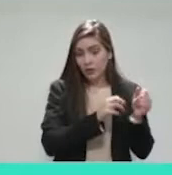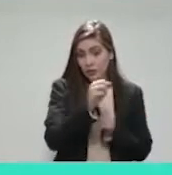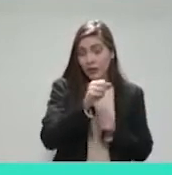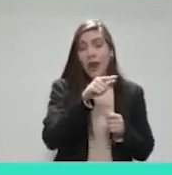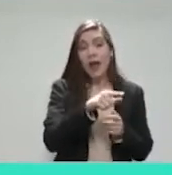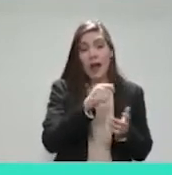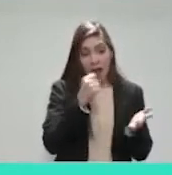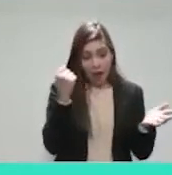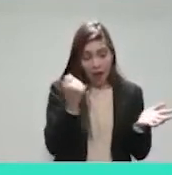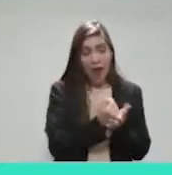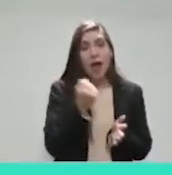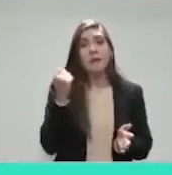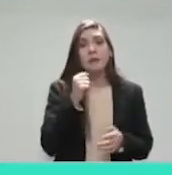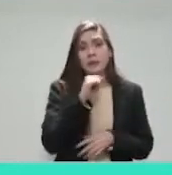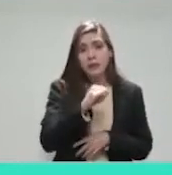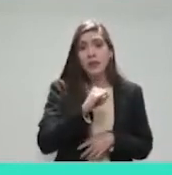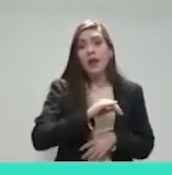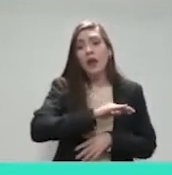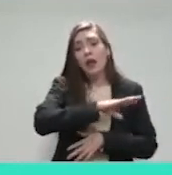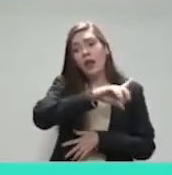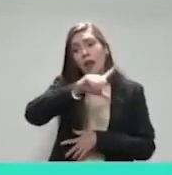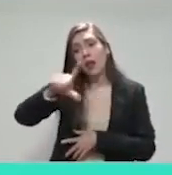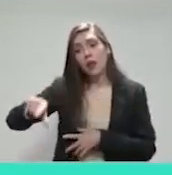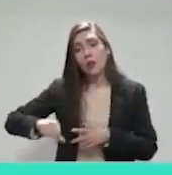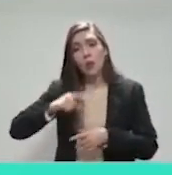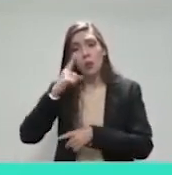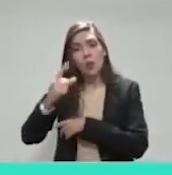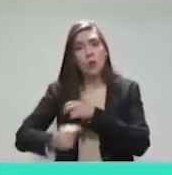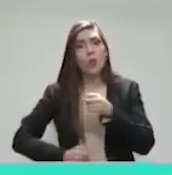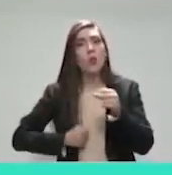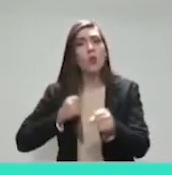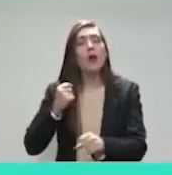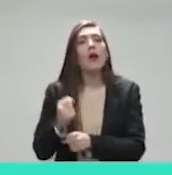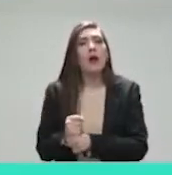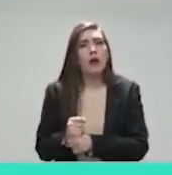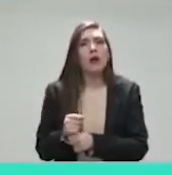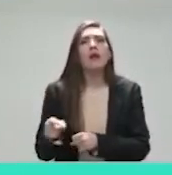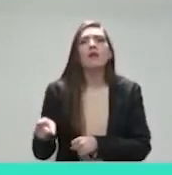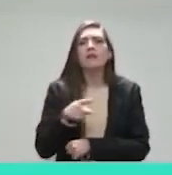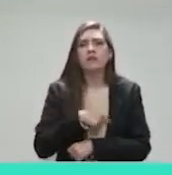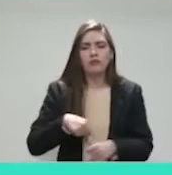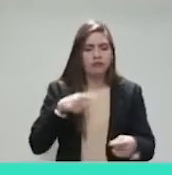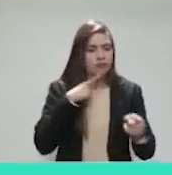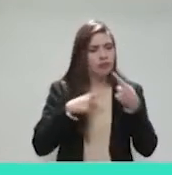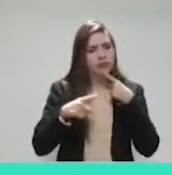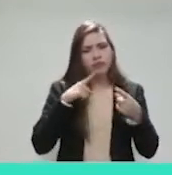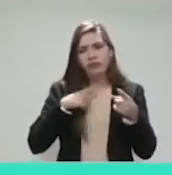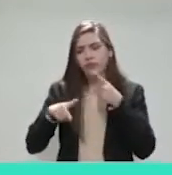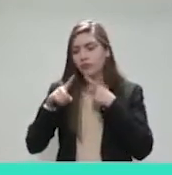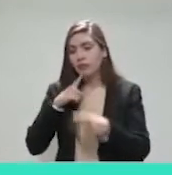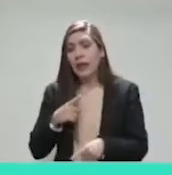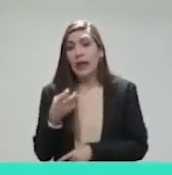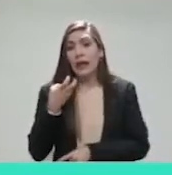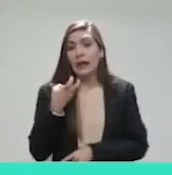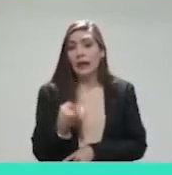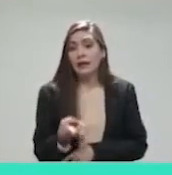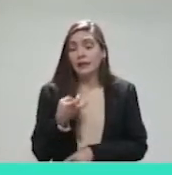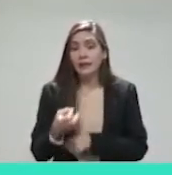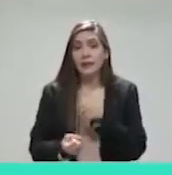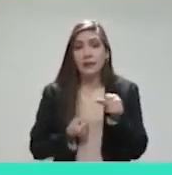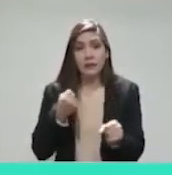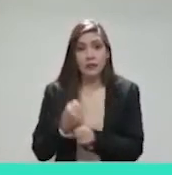año después estamos con la satisfacción de comentar que después de este año,